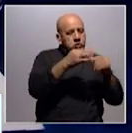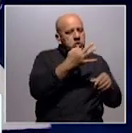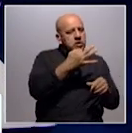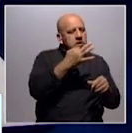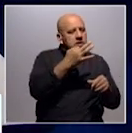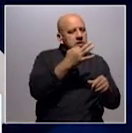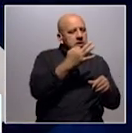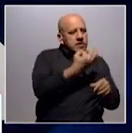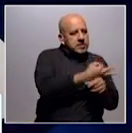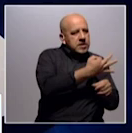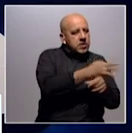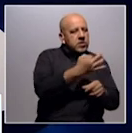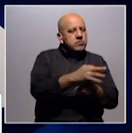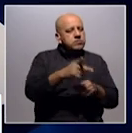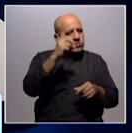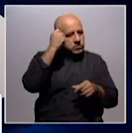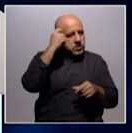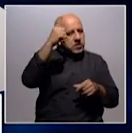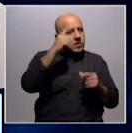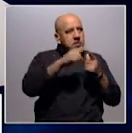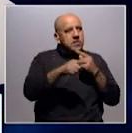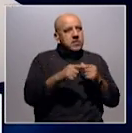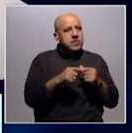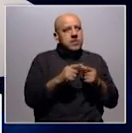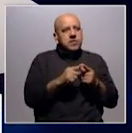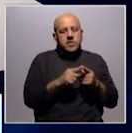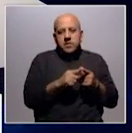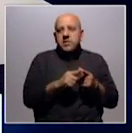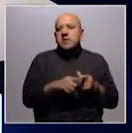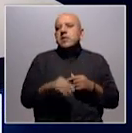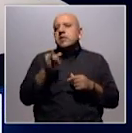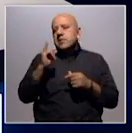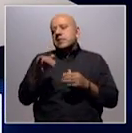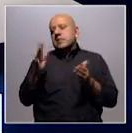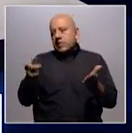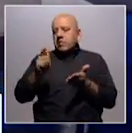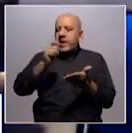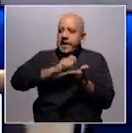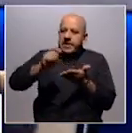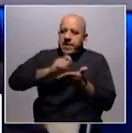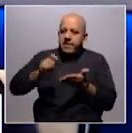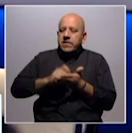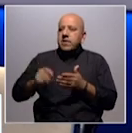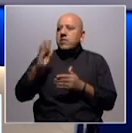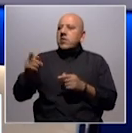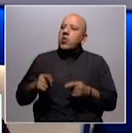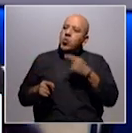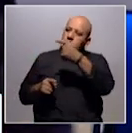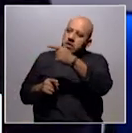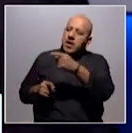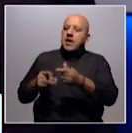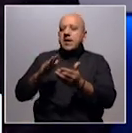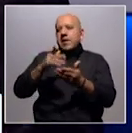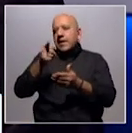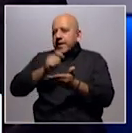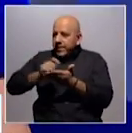más amplio a la intelectualidad de uruguay a través de la escritura escribir libro a usted usted es el del maestro y